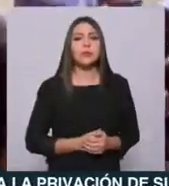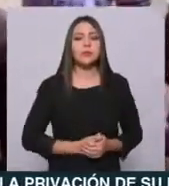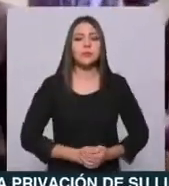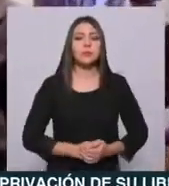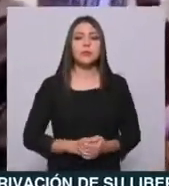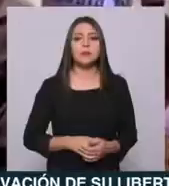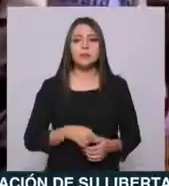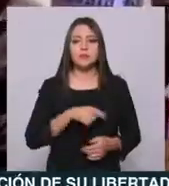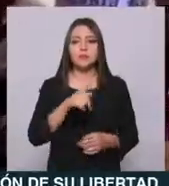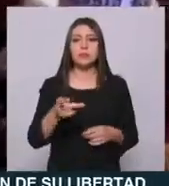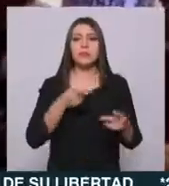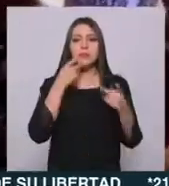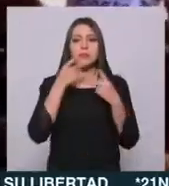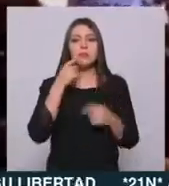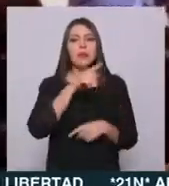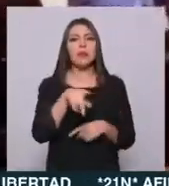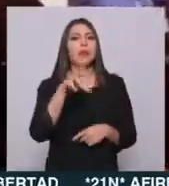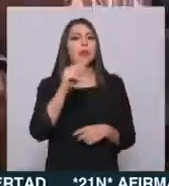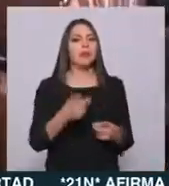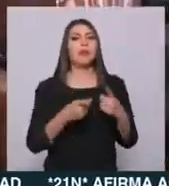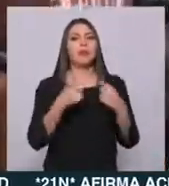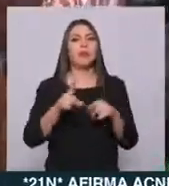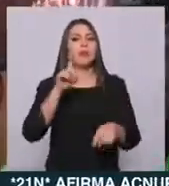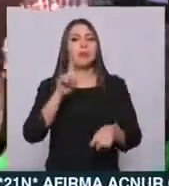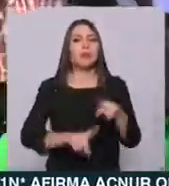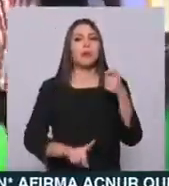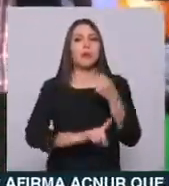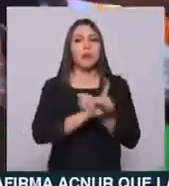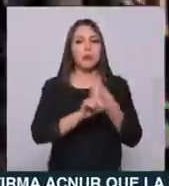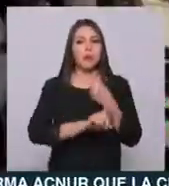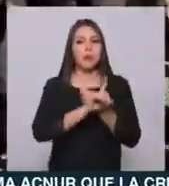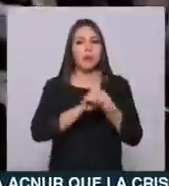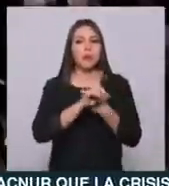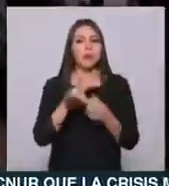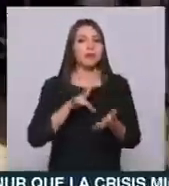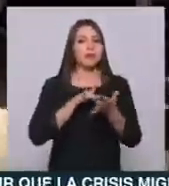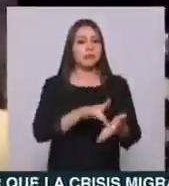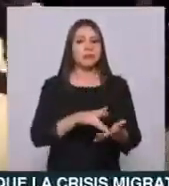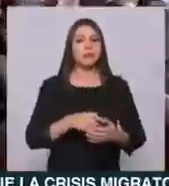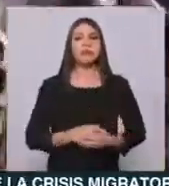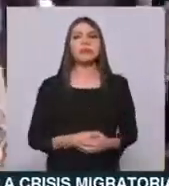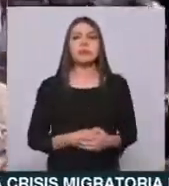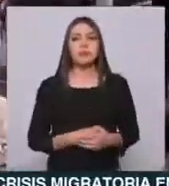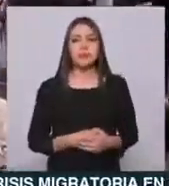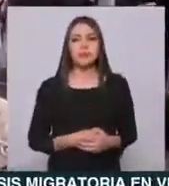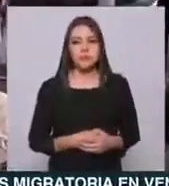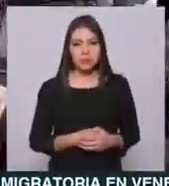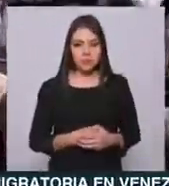y nos da soluciones de cruzar. Cintia Carranza, 21 Noticias.